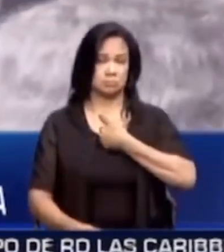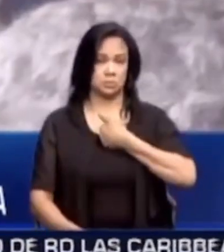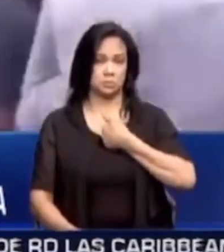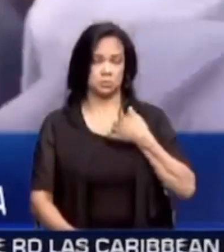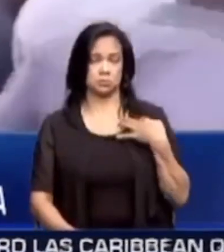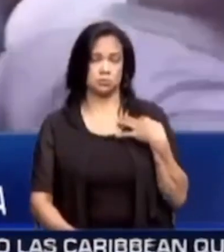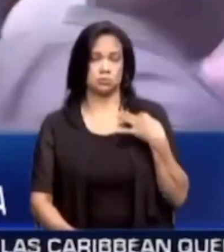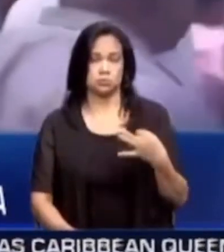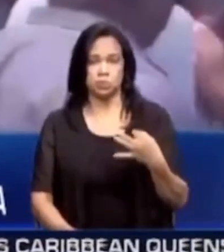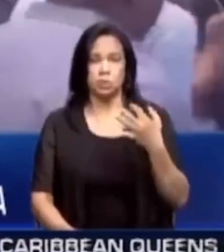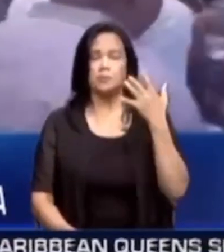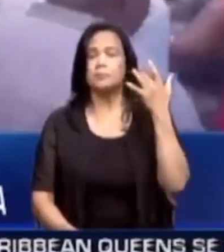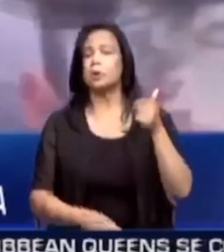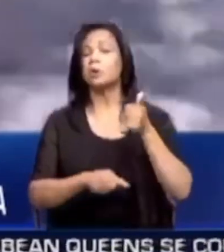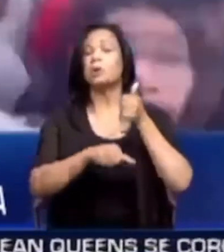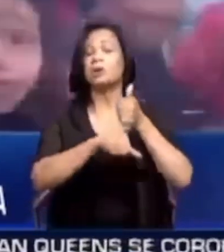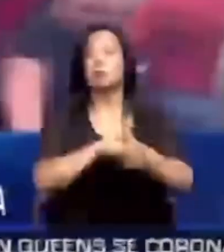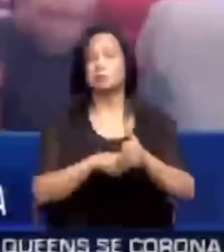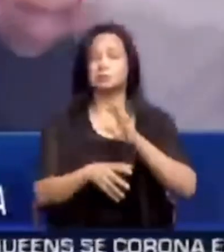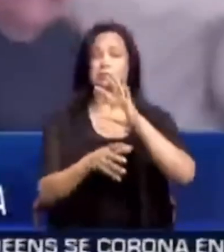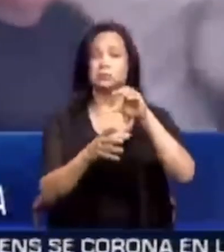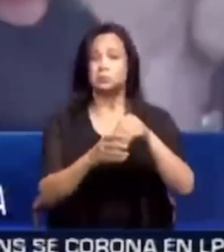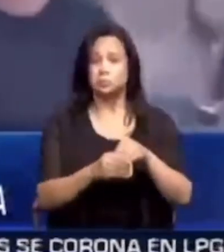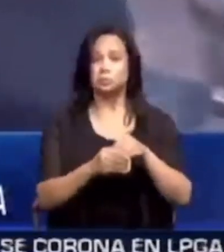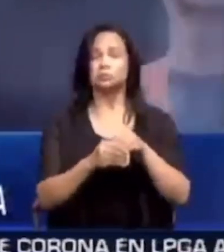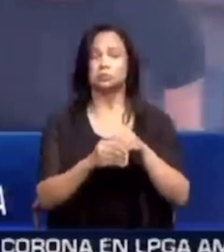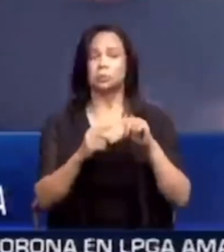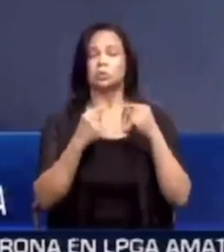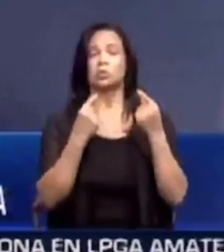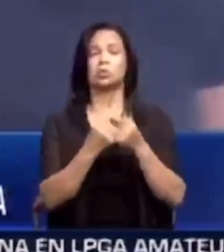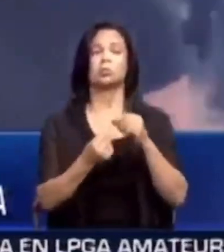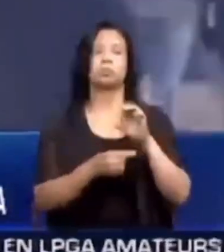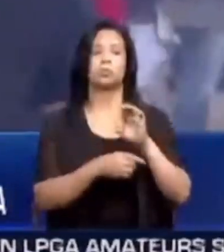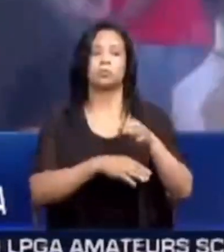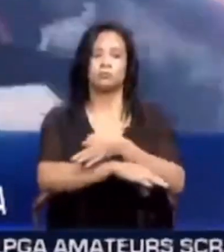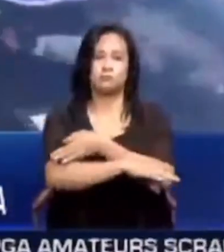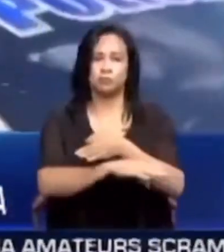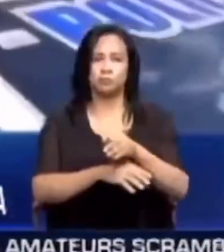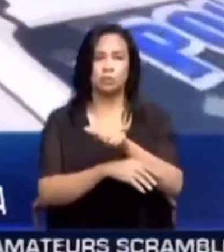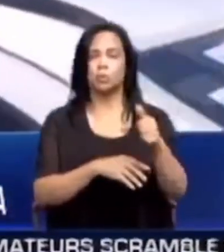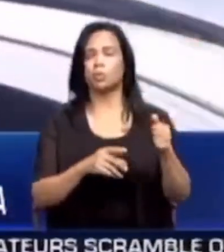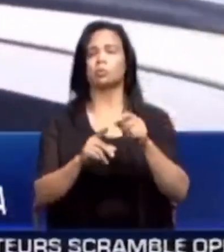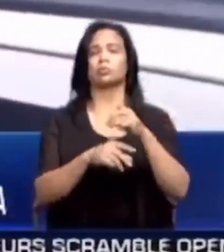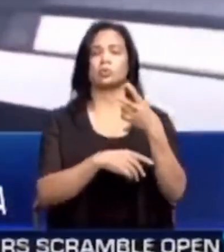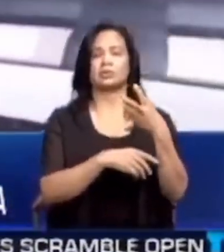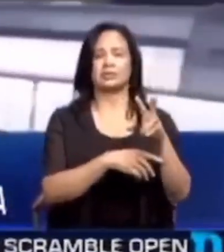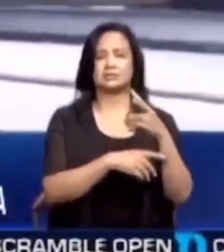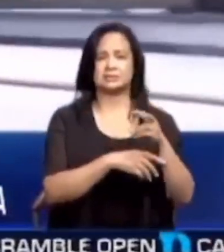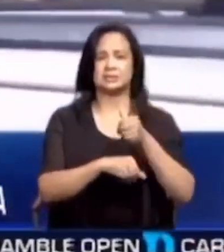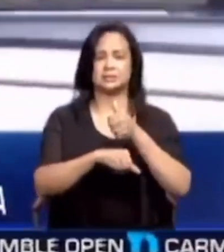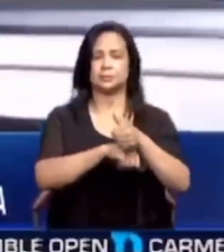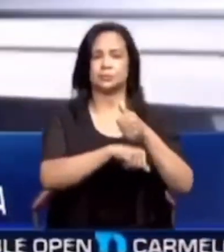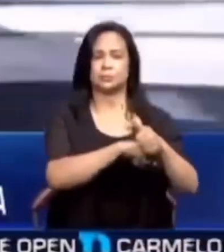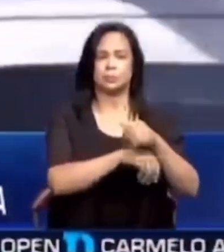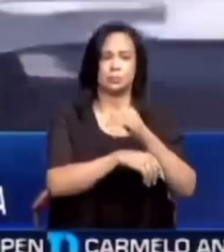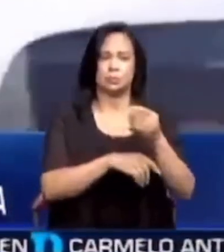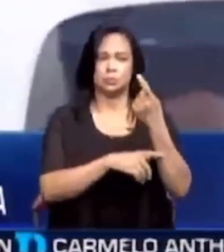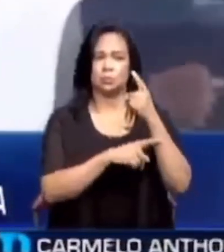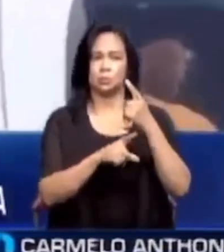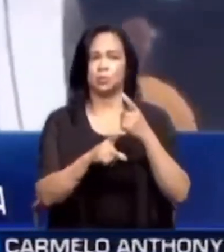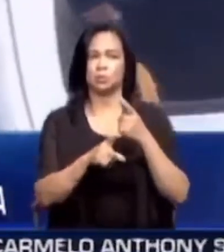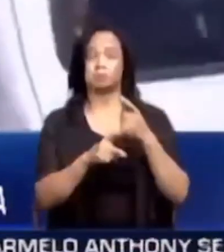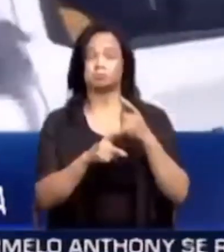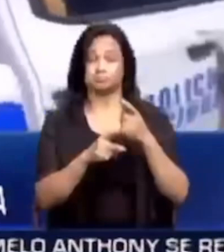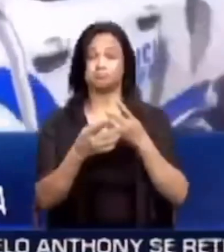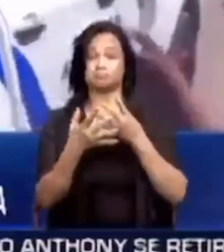ya que se le acusa de estar involucrado en la operación frontera junto a otros 16 imputados que se encuentran